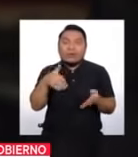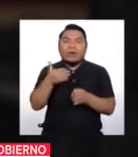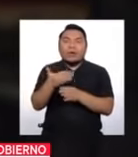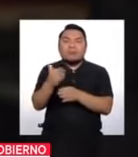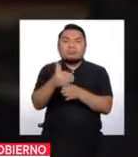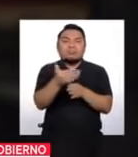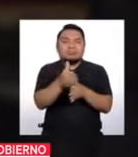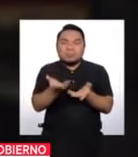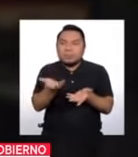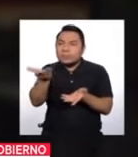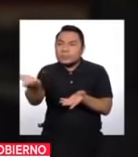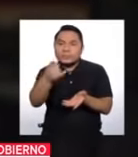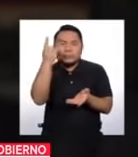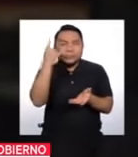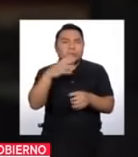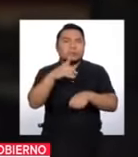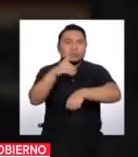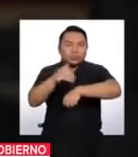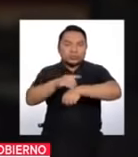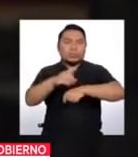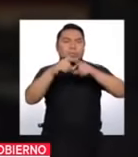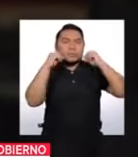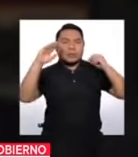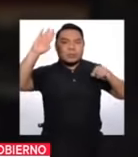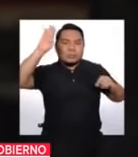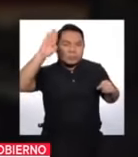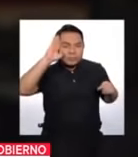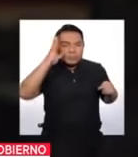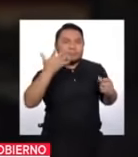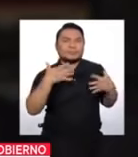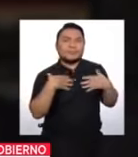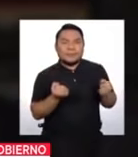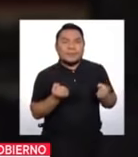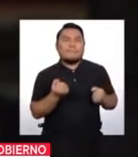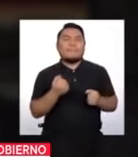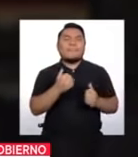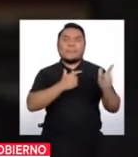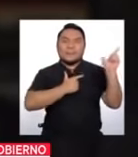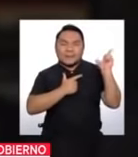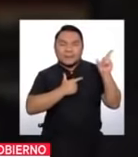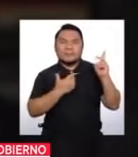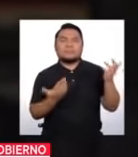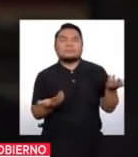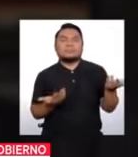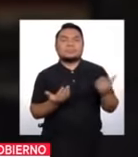técnicos que trabajan en el equipo de salud, la Policía Nacional del Perú, Fuerzas Armadas,